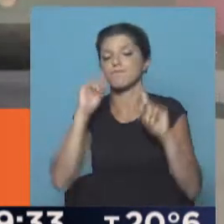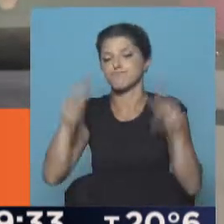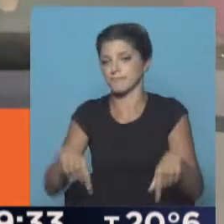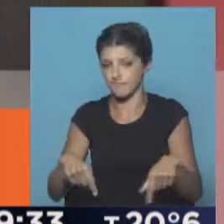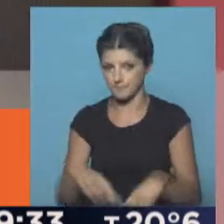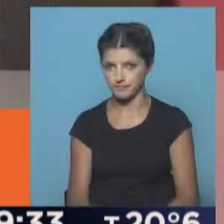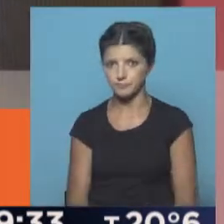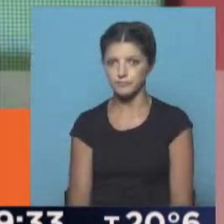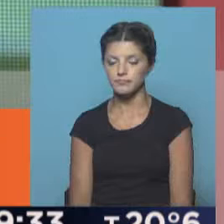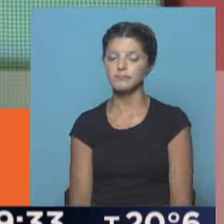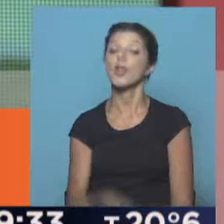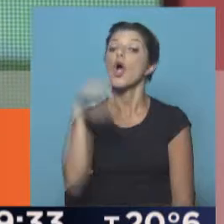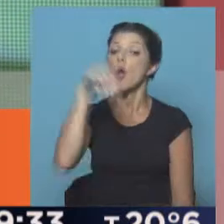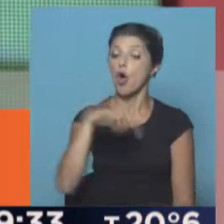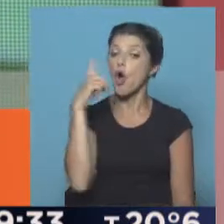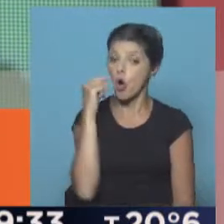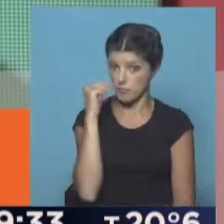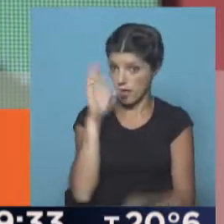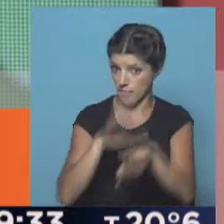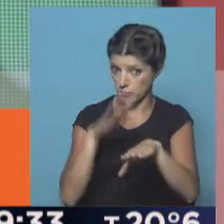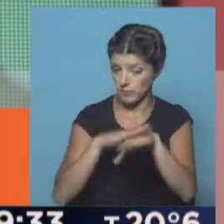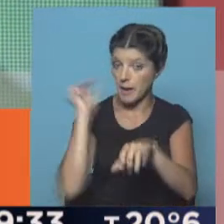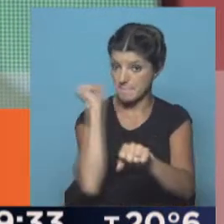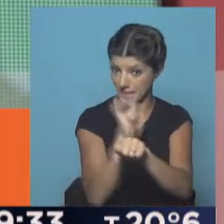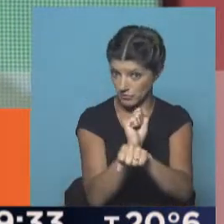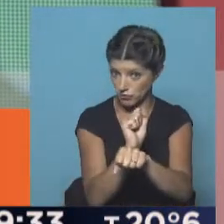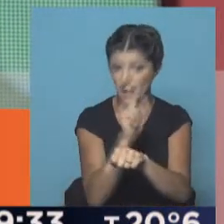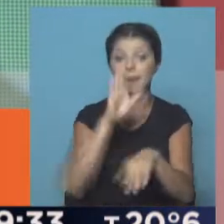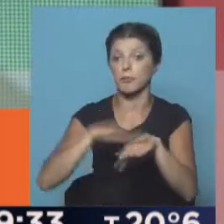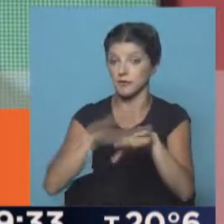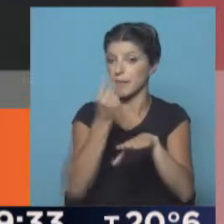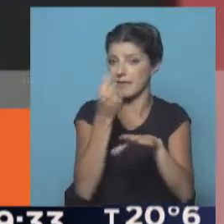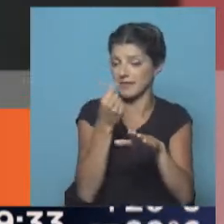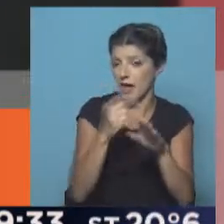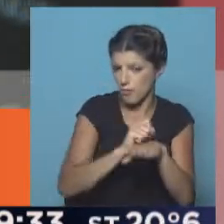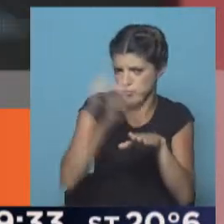hoy López está procesado y en prisión preventiva por enriquecimiento ilícito, pero la